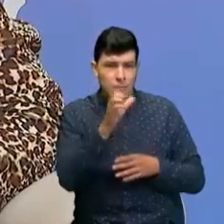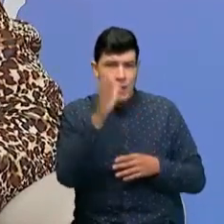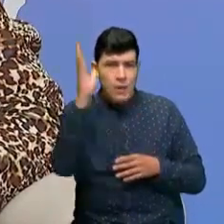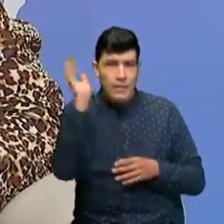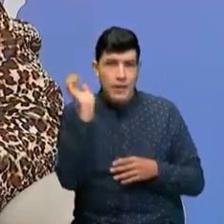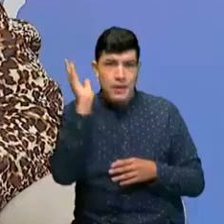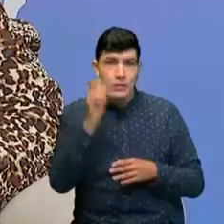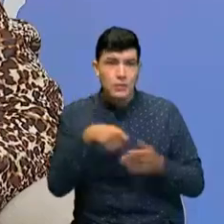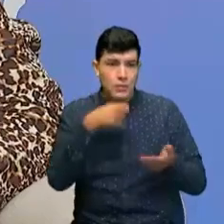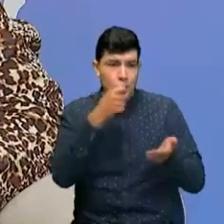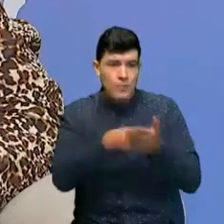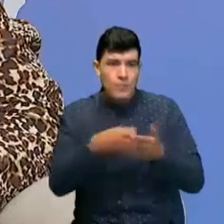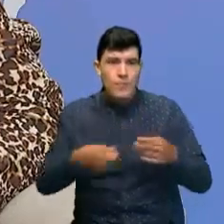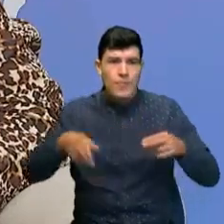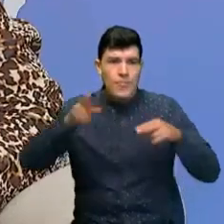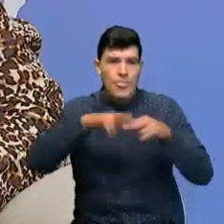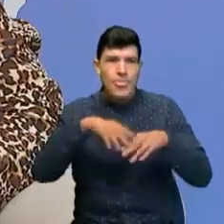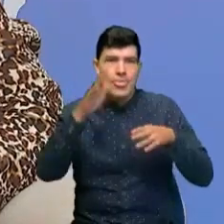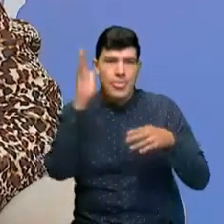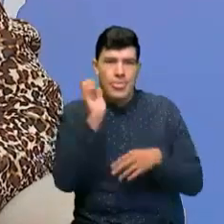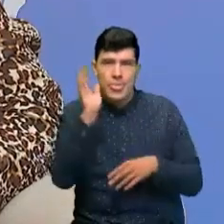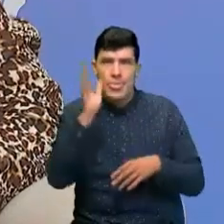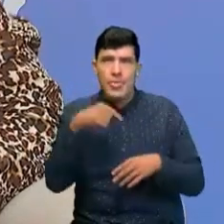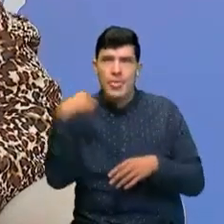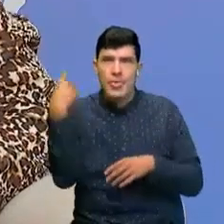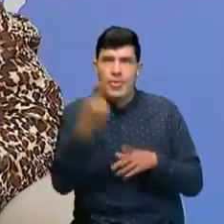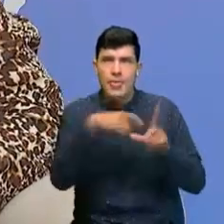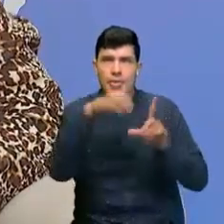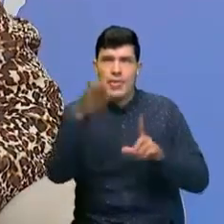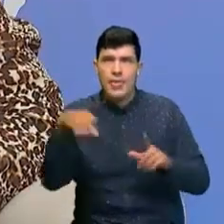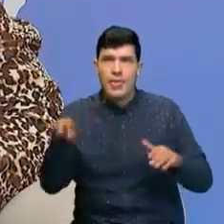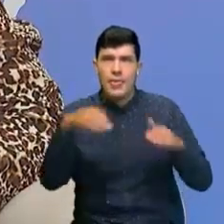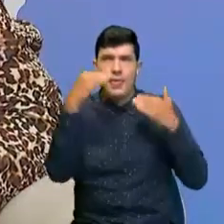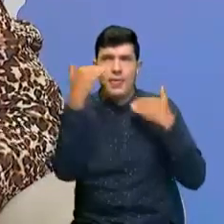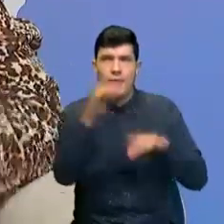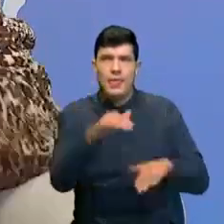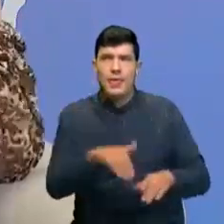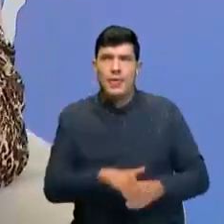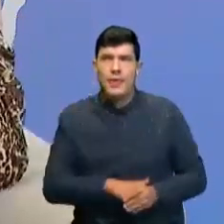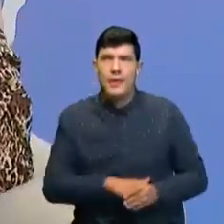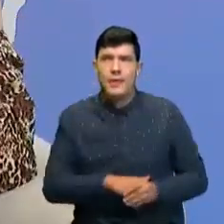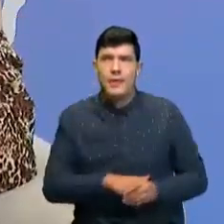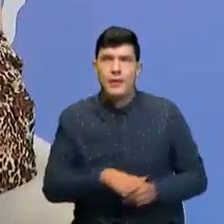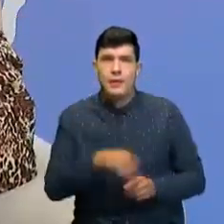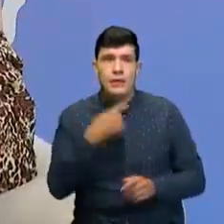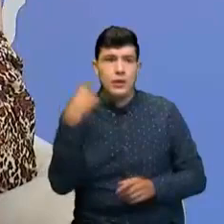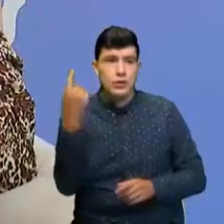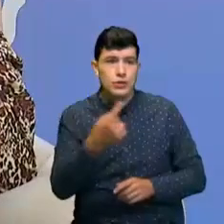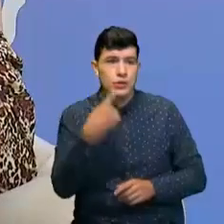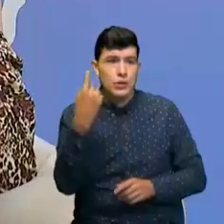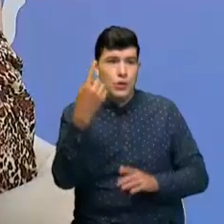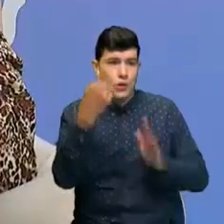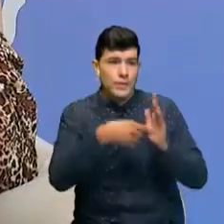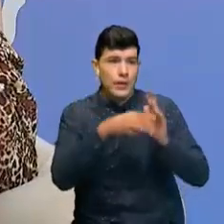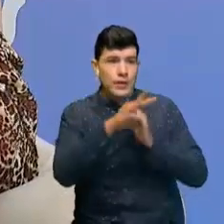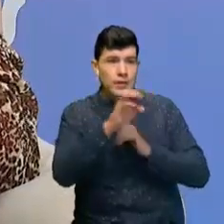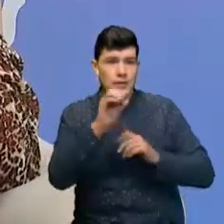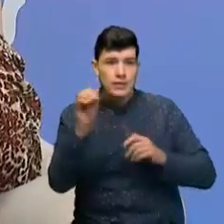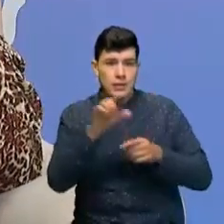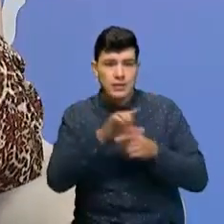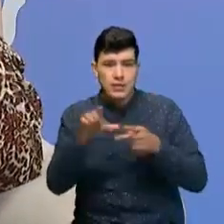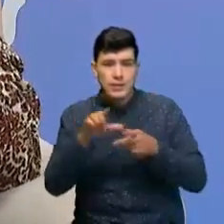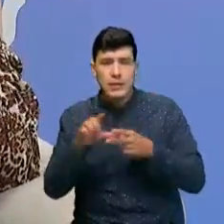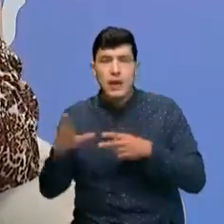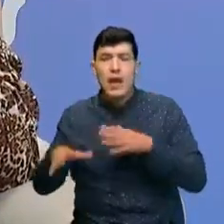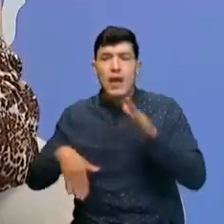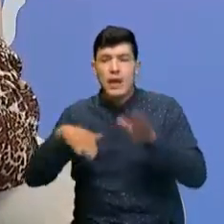para cotizarlo con el para pensionarlo con el monto porcentual más alto. Uh-huh. Es decir, no solo se quedan las 1.300 semanas, a veces